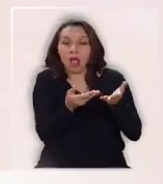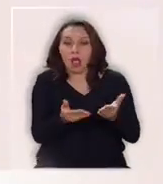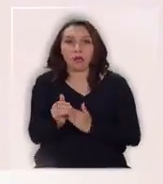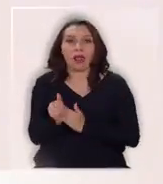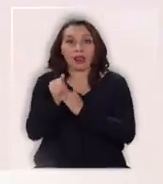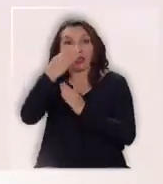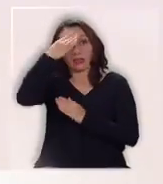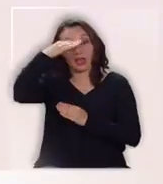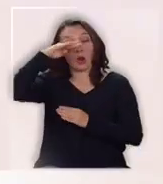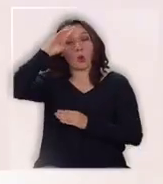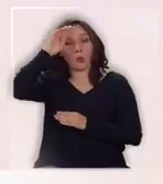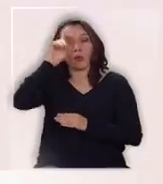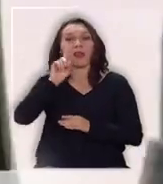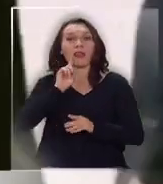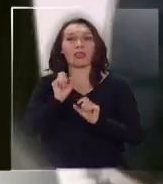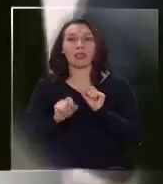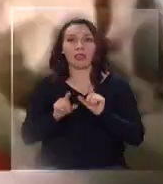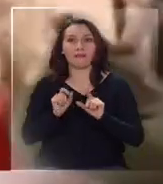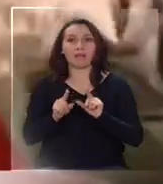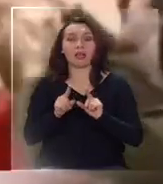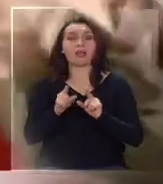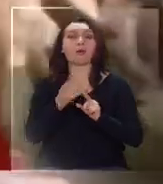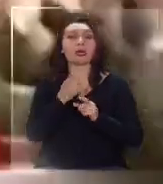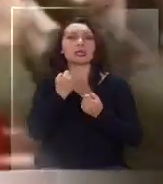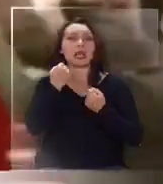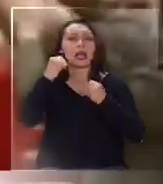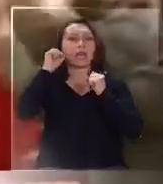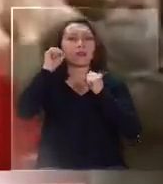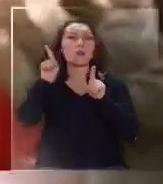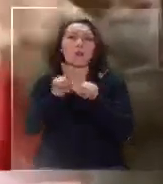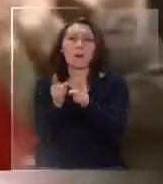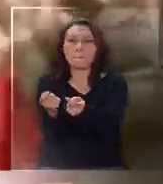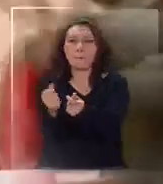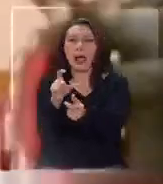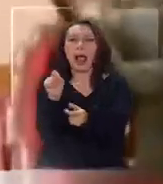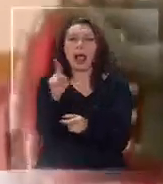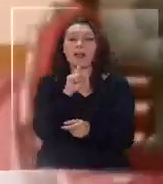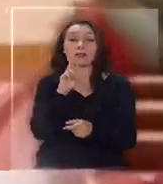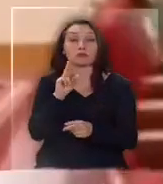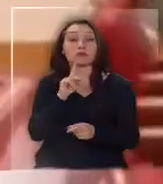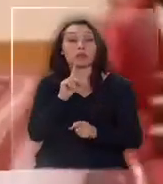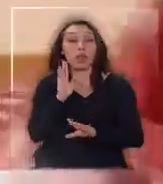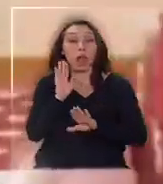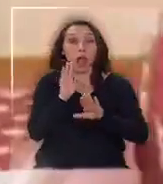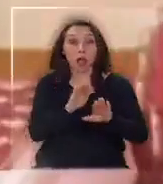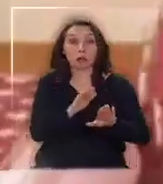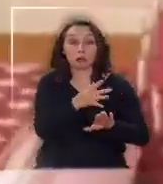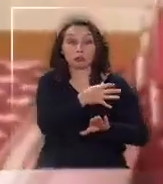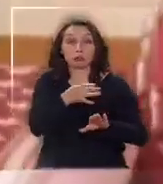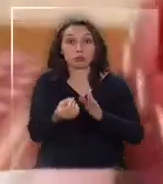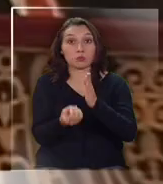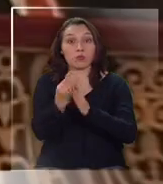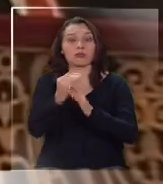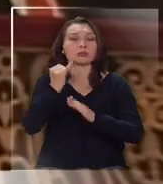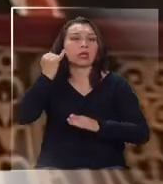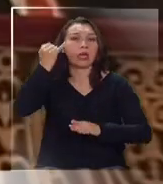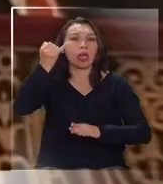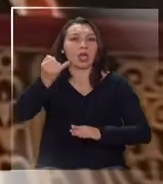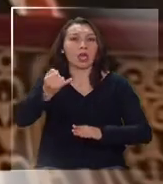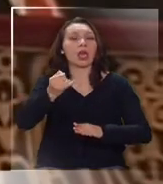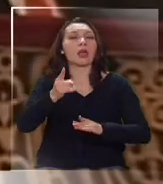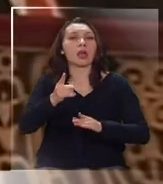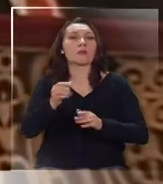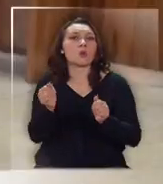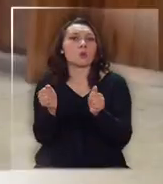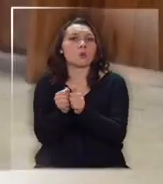líder cubano, quien defenderá los intereses de la revolución como si fuera un Castro, aseguran quienes apoyan la designación, porque desde siempre fue